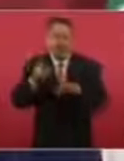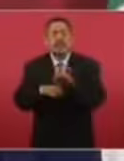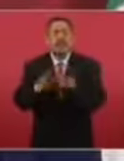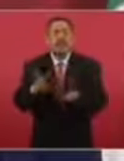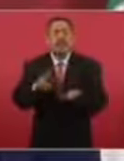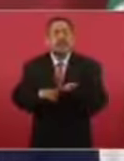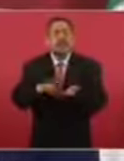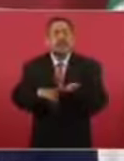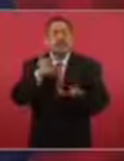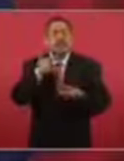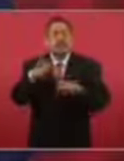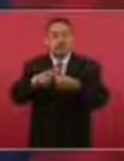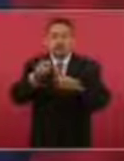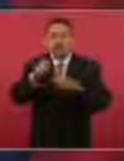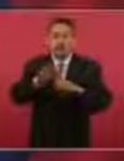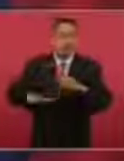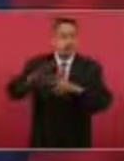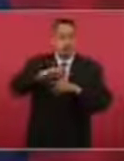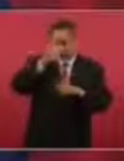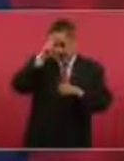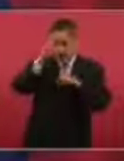gasolinas en toda Europa.